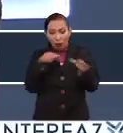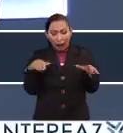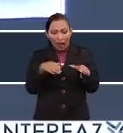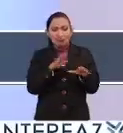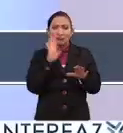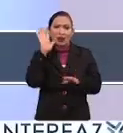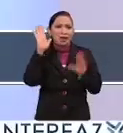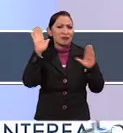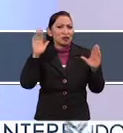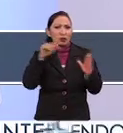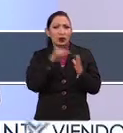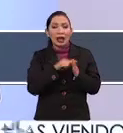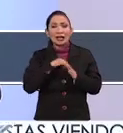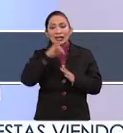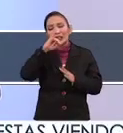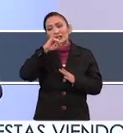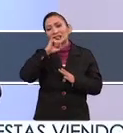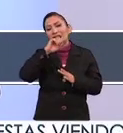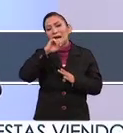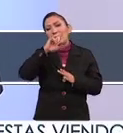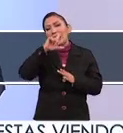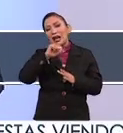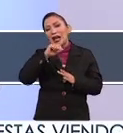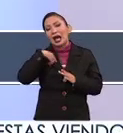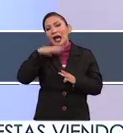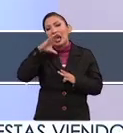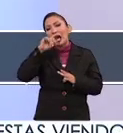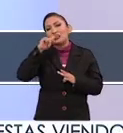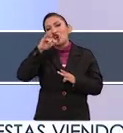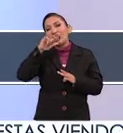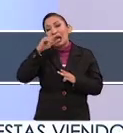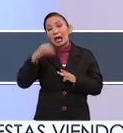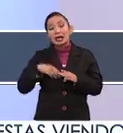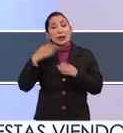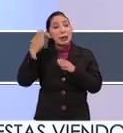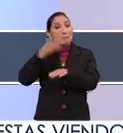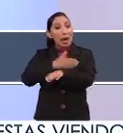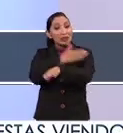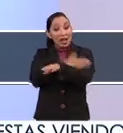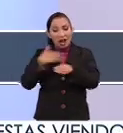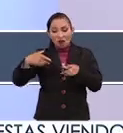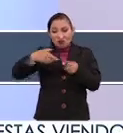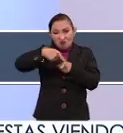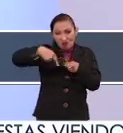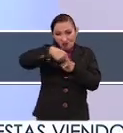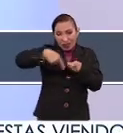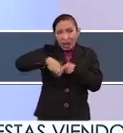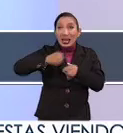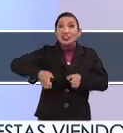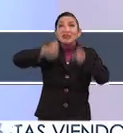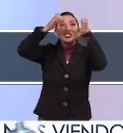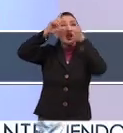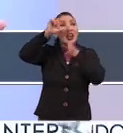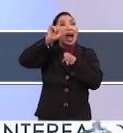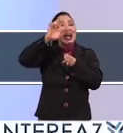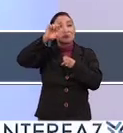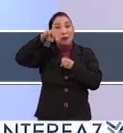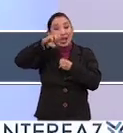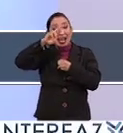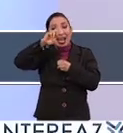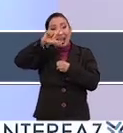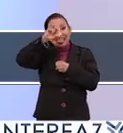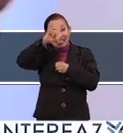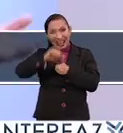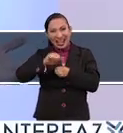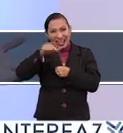es fantástica en Isabel la Católica y Madero. La verdad es precioso también el edificio La Esmeralda. Así es. Y podemos encontrar,